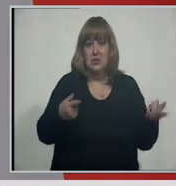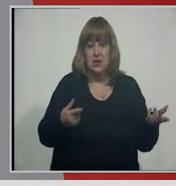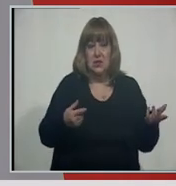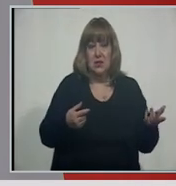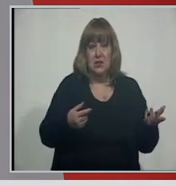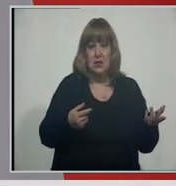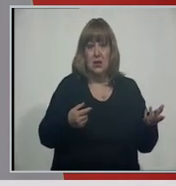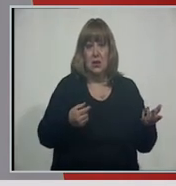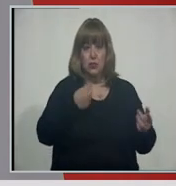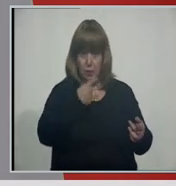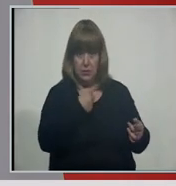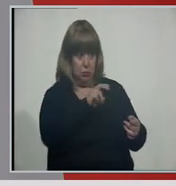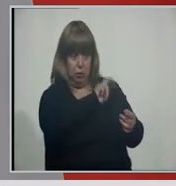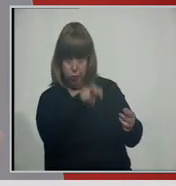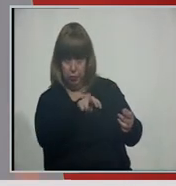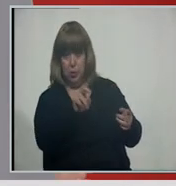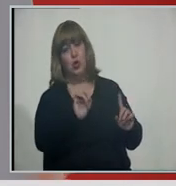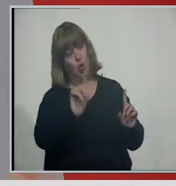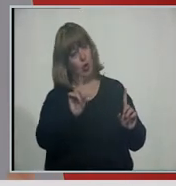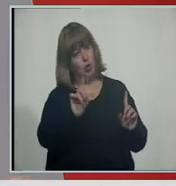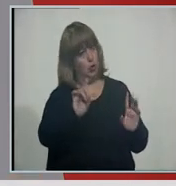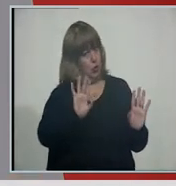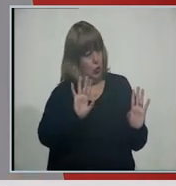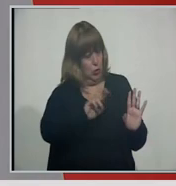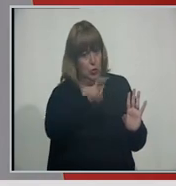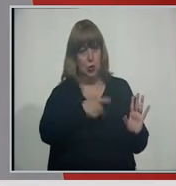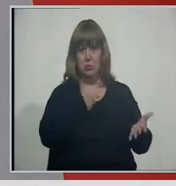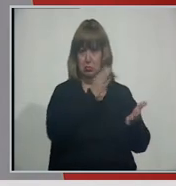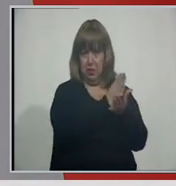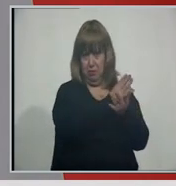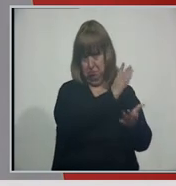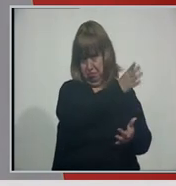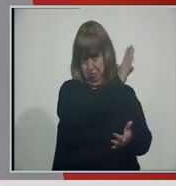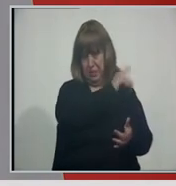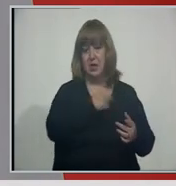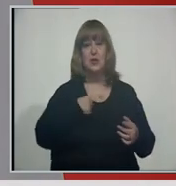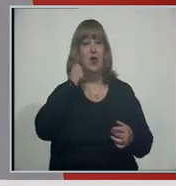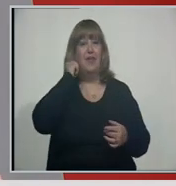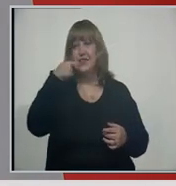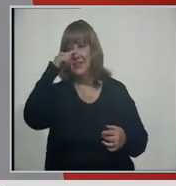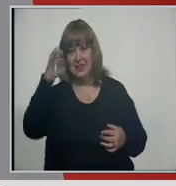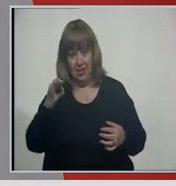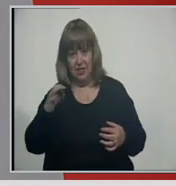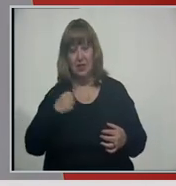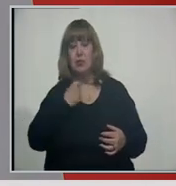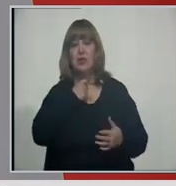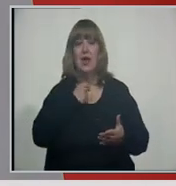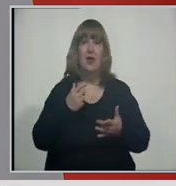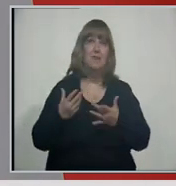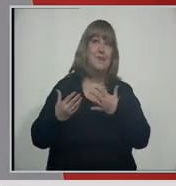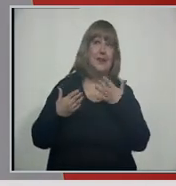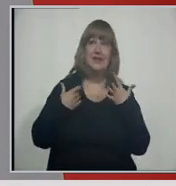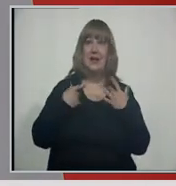al costado no no no eso nada logra dar buenos pasos yo tengo 70 años e cumplido todas mis fantasías y mucho más no solamente como